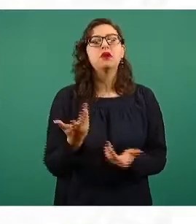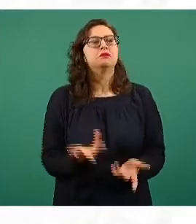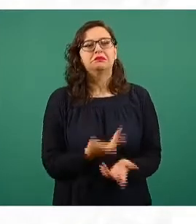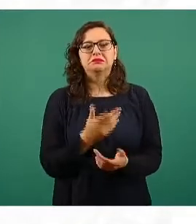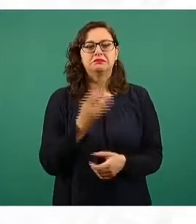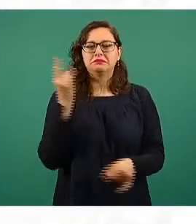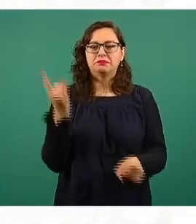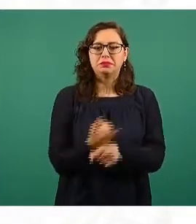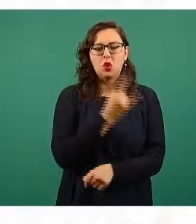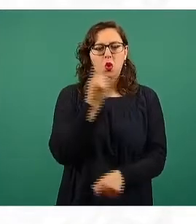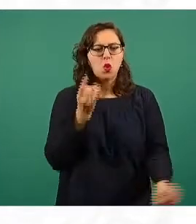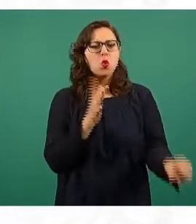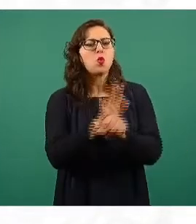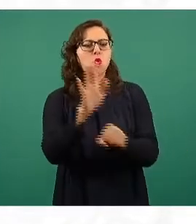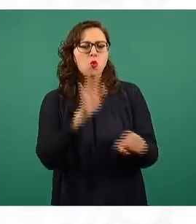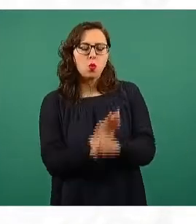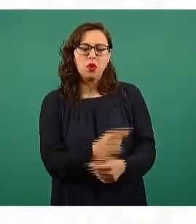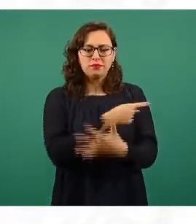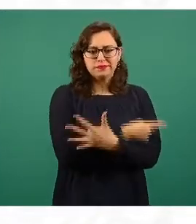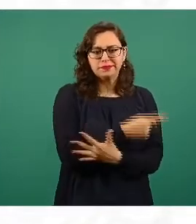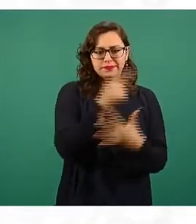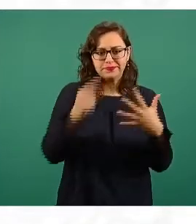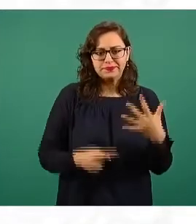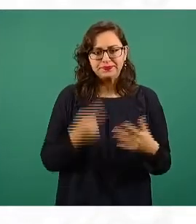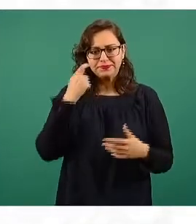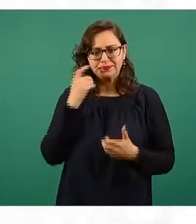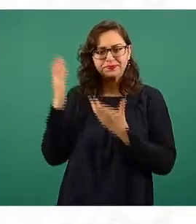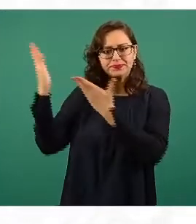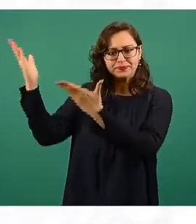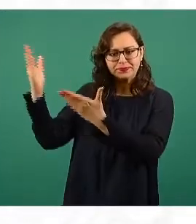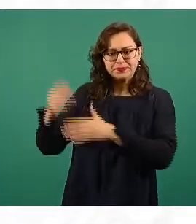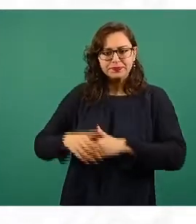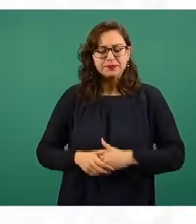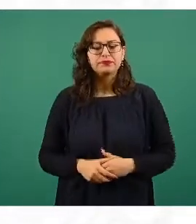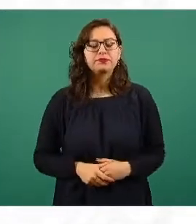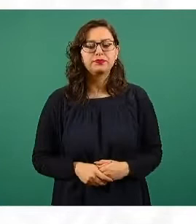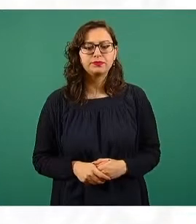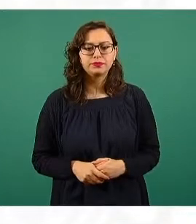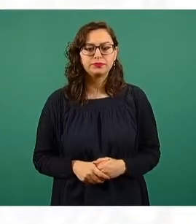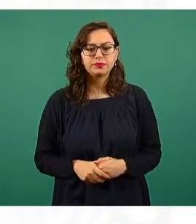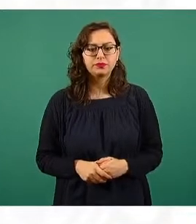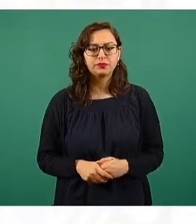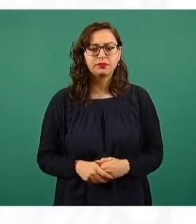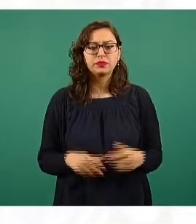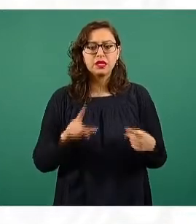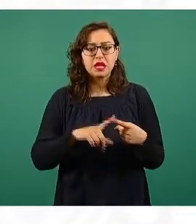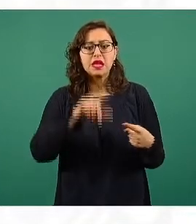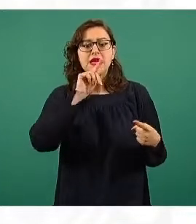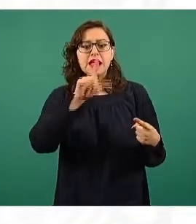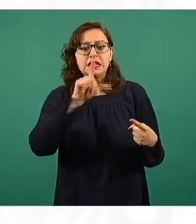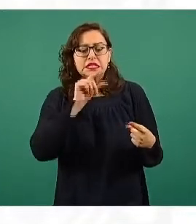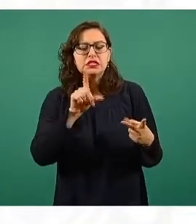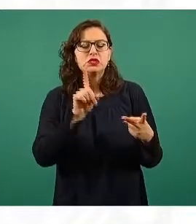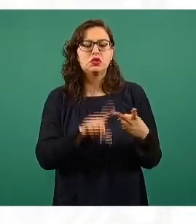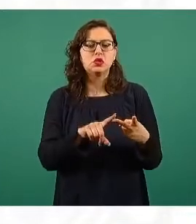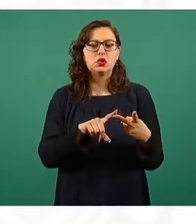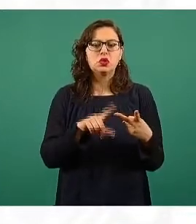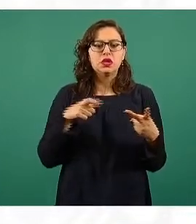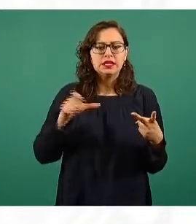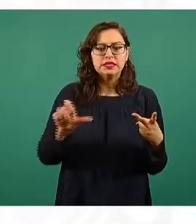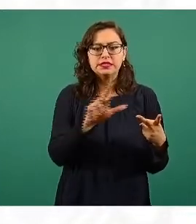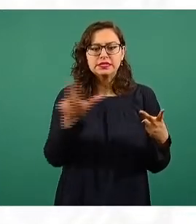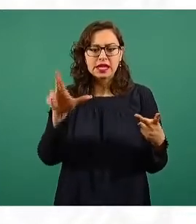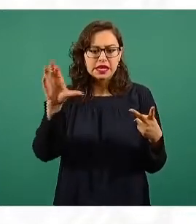en Guadalajara, Jalisco, Servicios Ecológicos del Mayab en Chetumal, Quintana Roo, Estación